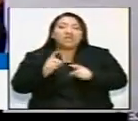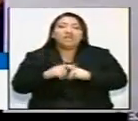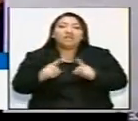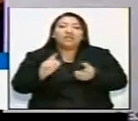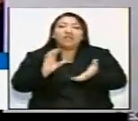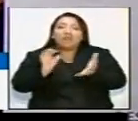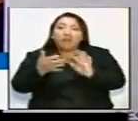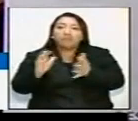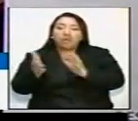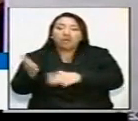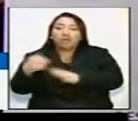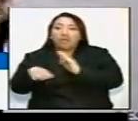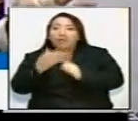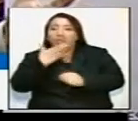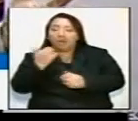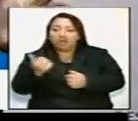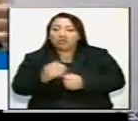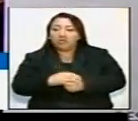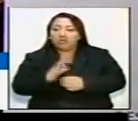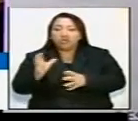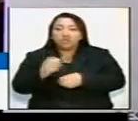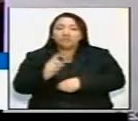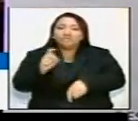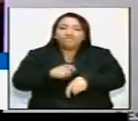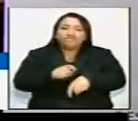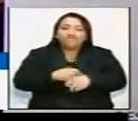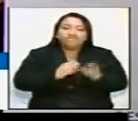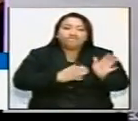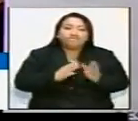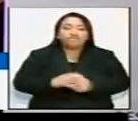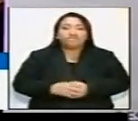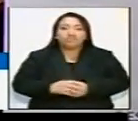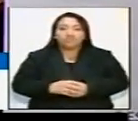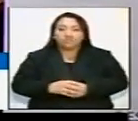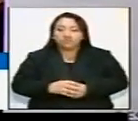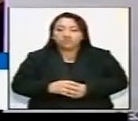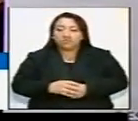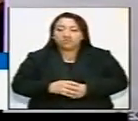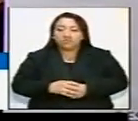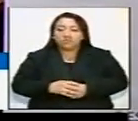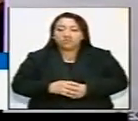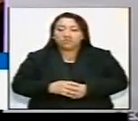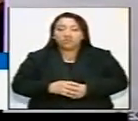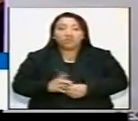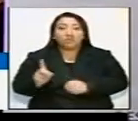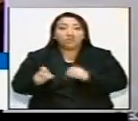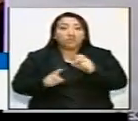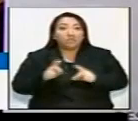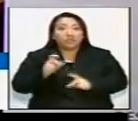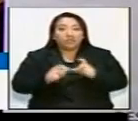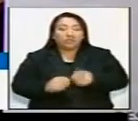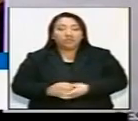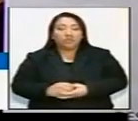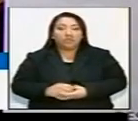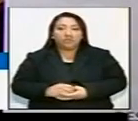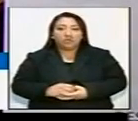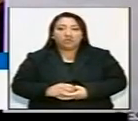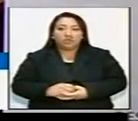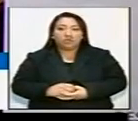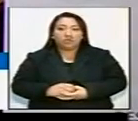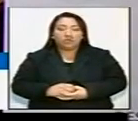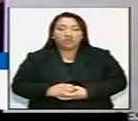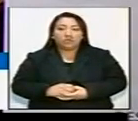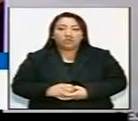reformas. Toma un tiempo para hacer estas investigaciones, hacer consultas con el público, hacer también un